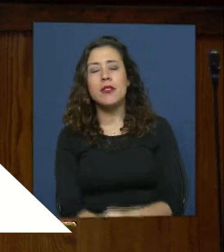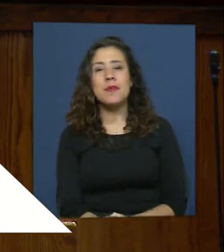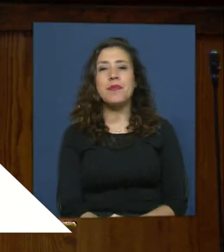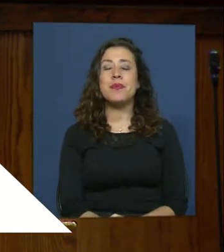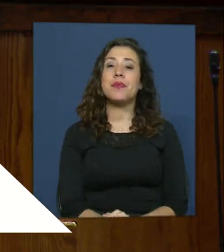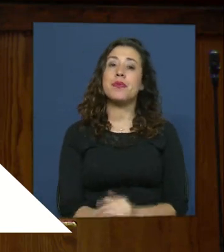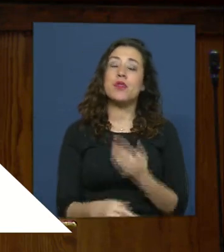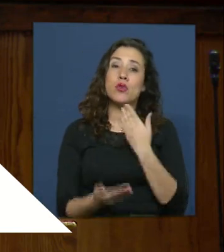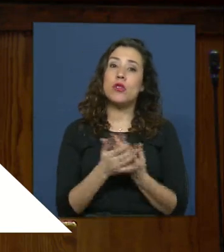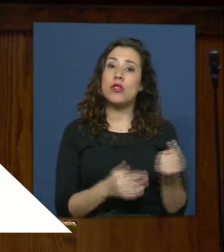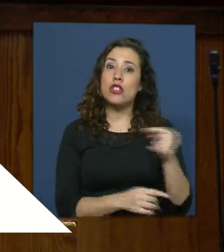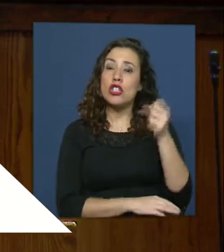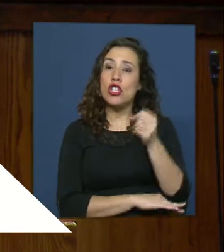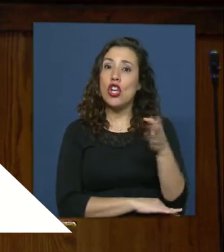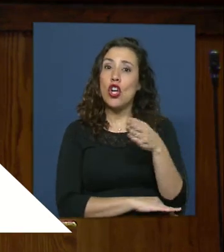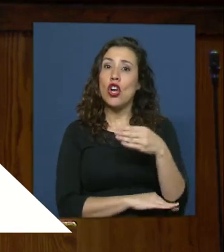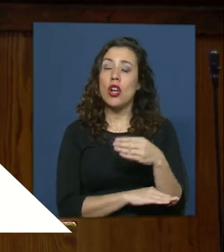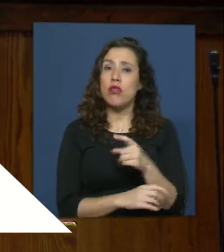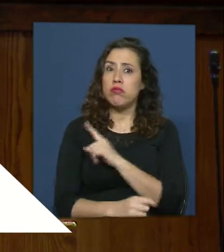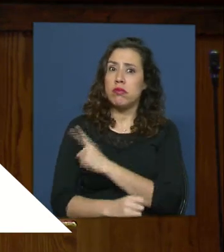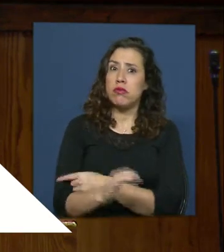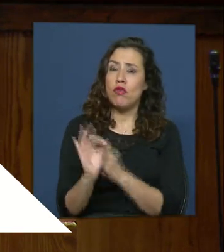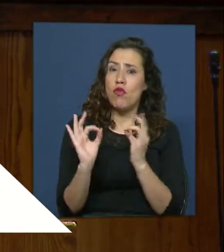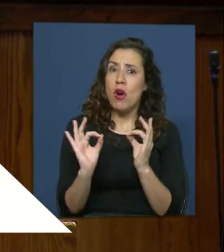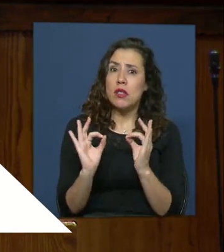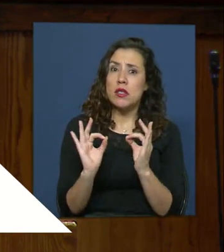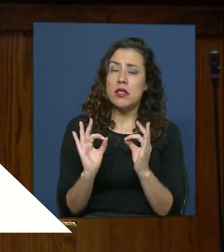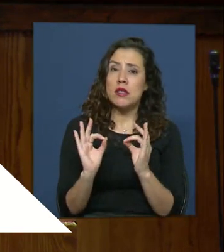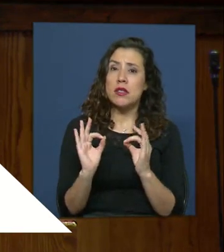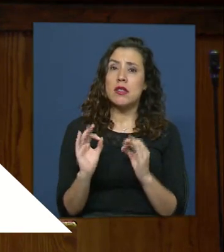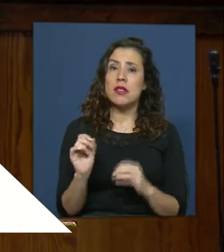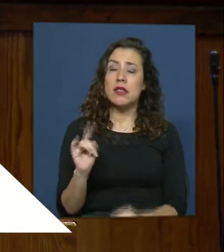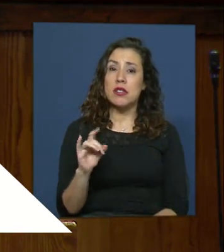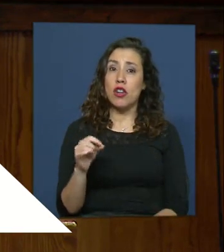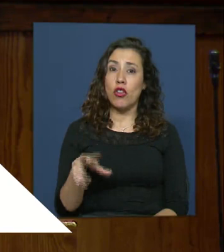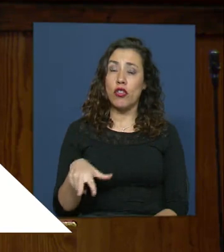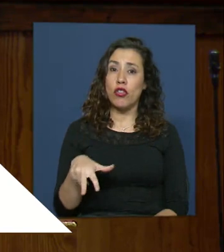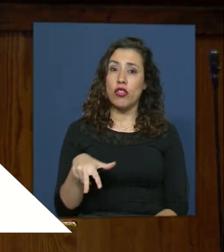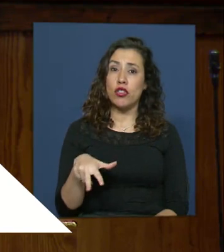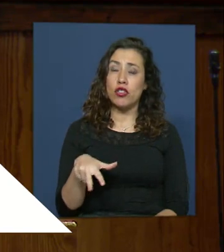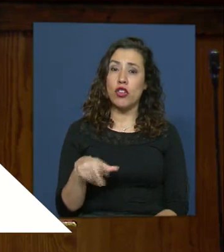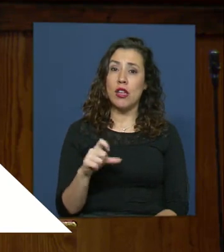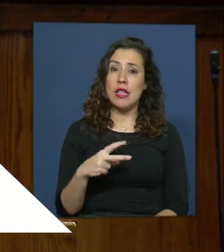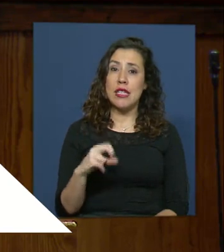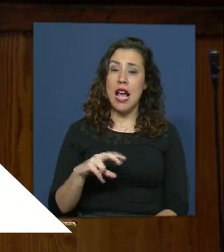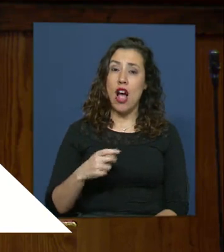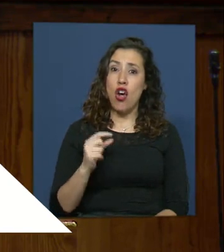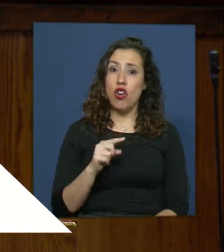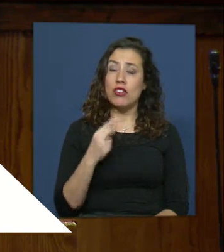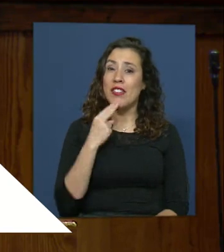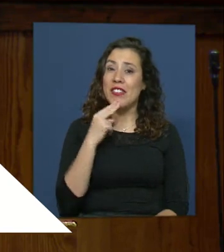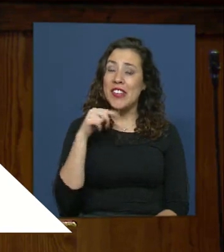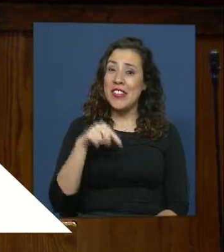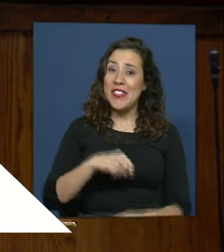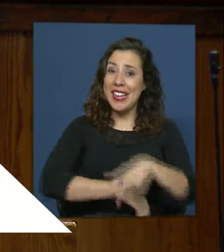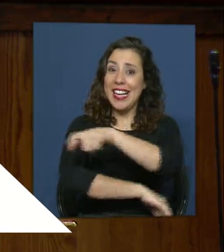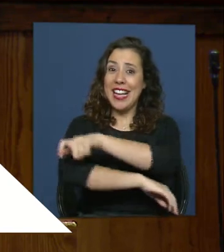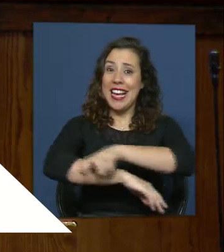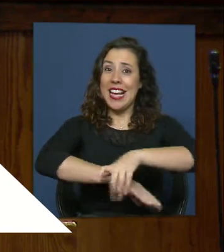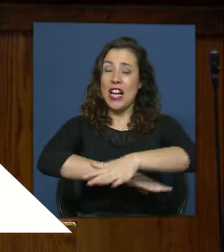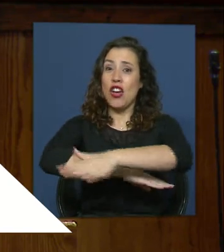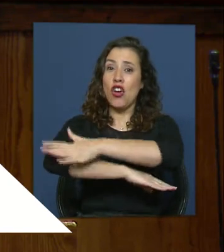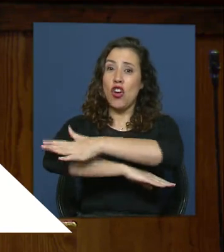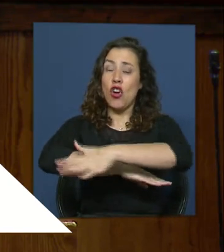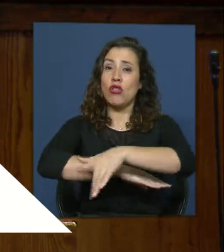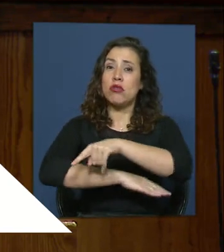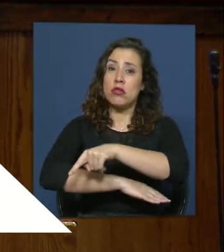periodo colonial y con especial fuerza a contar del siglo XVIII, los changos que habitaban estas costas